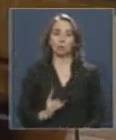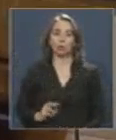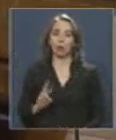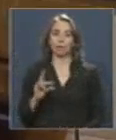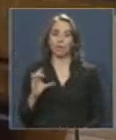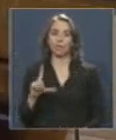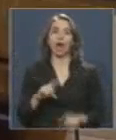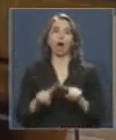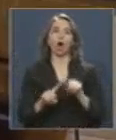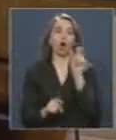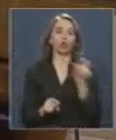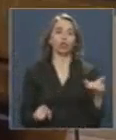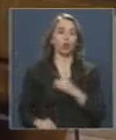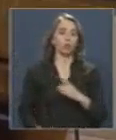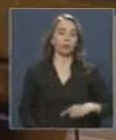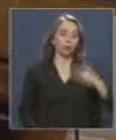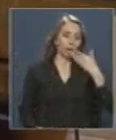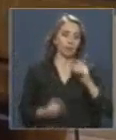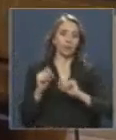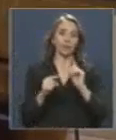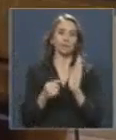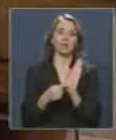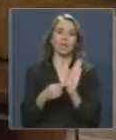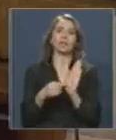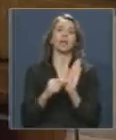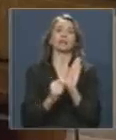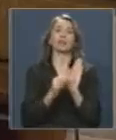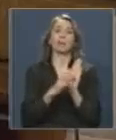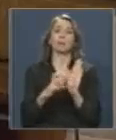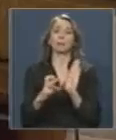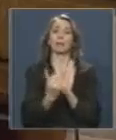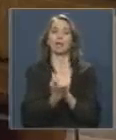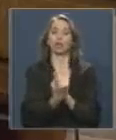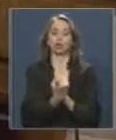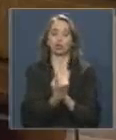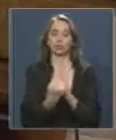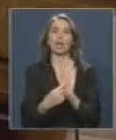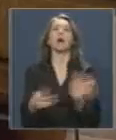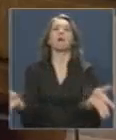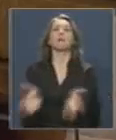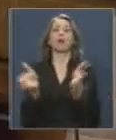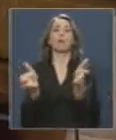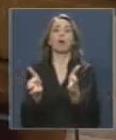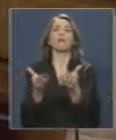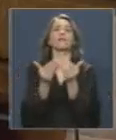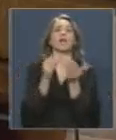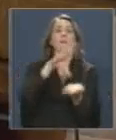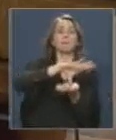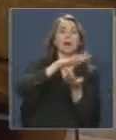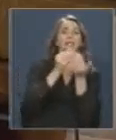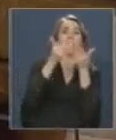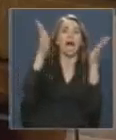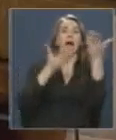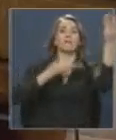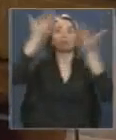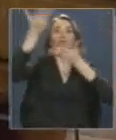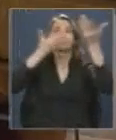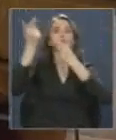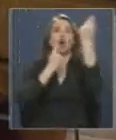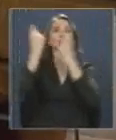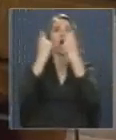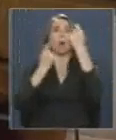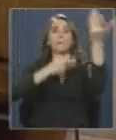otros parlamentarios, el TPP-11, bajo el argumento de que promueve la apertura en materia comercial,